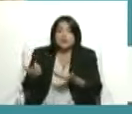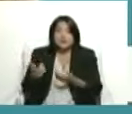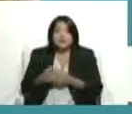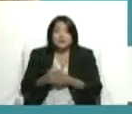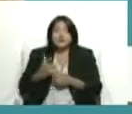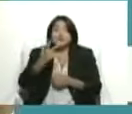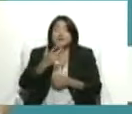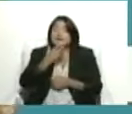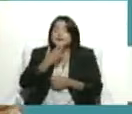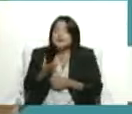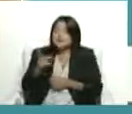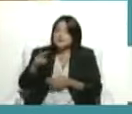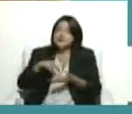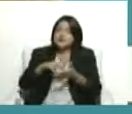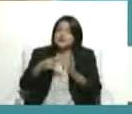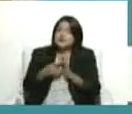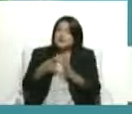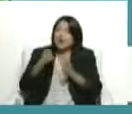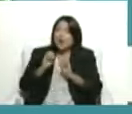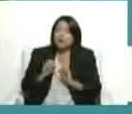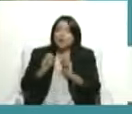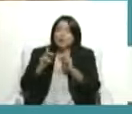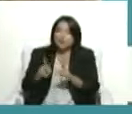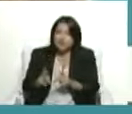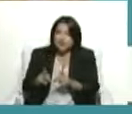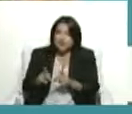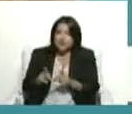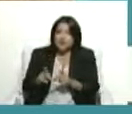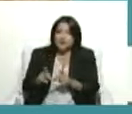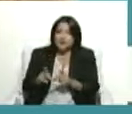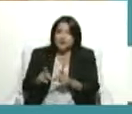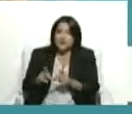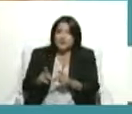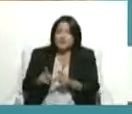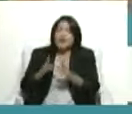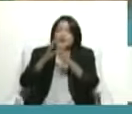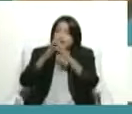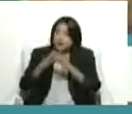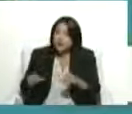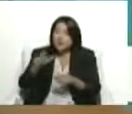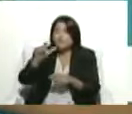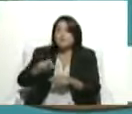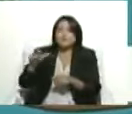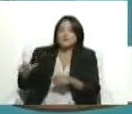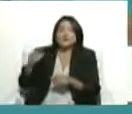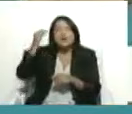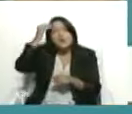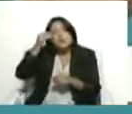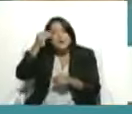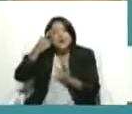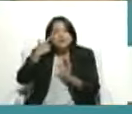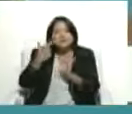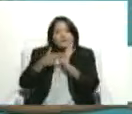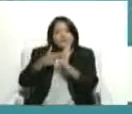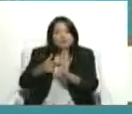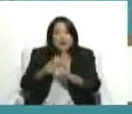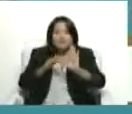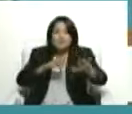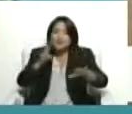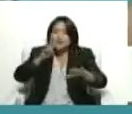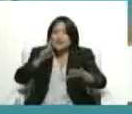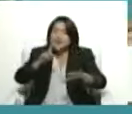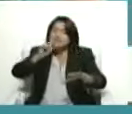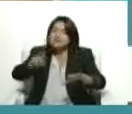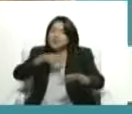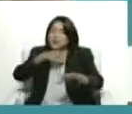de diciembre también es la oportunidad, como lo decía ese día, para que cada quien defina de qué lado del río está. Es el tiempo de quemar las